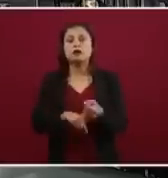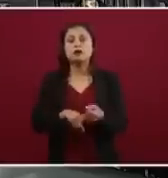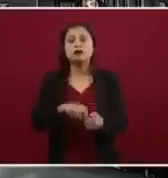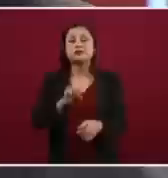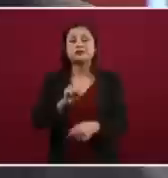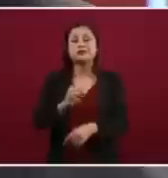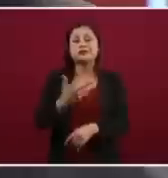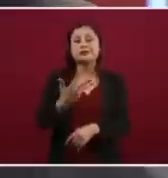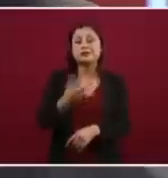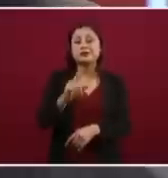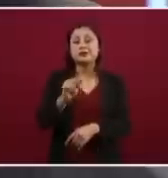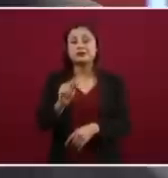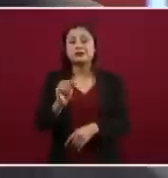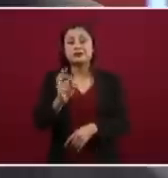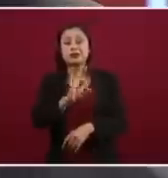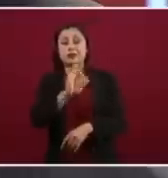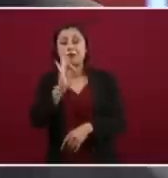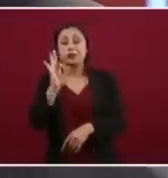65, 70% de los homicidios.